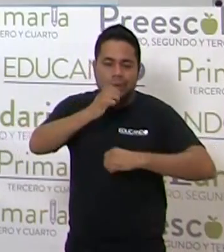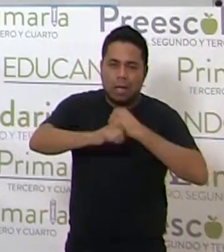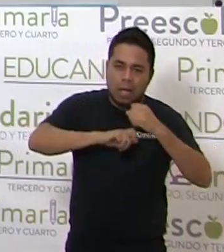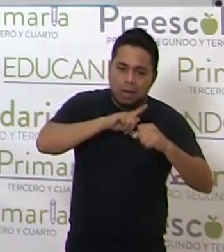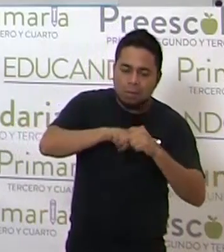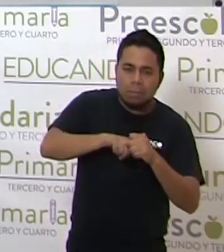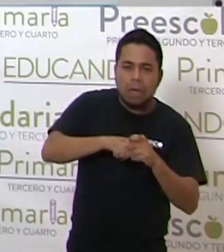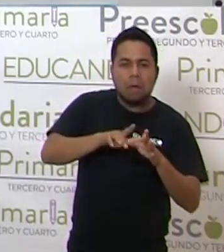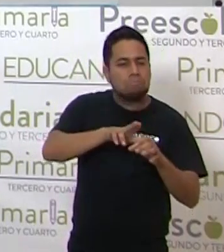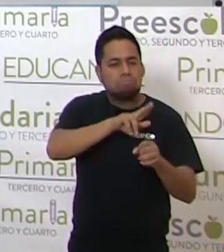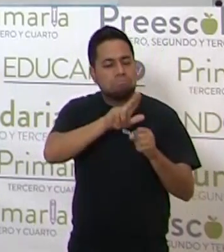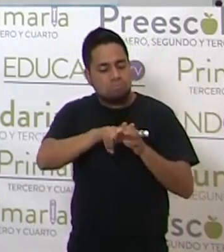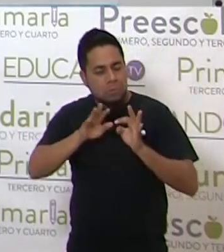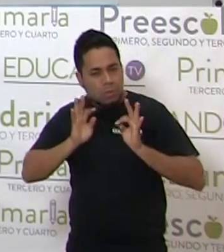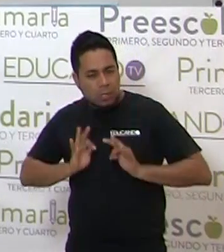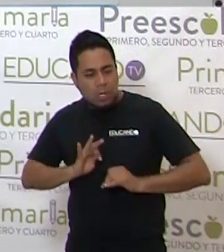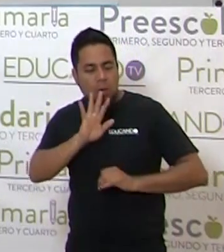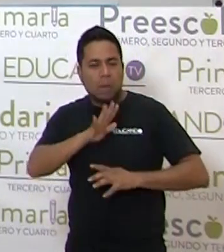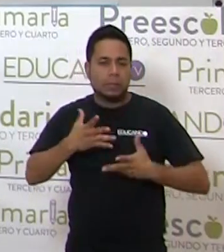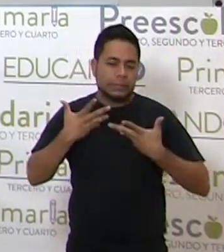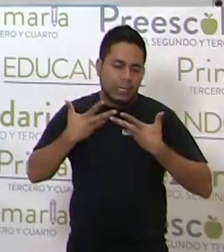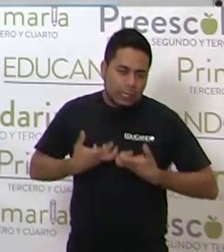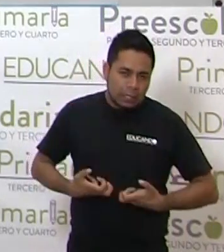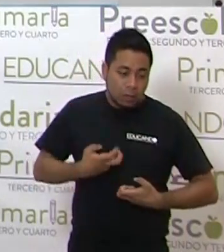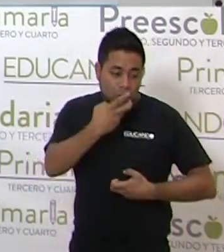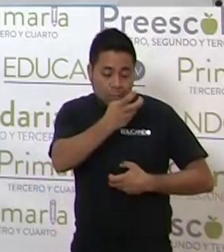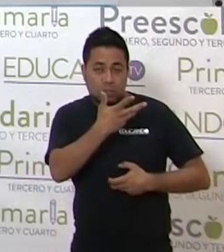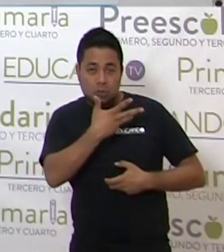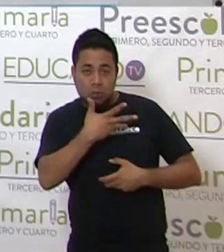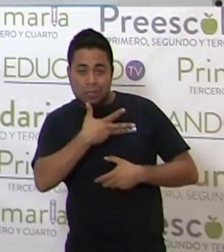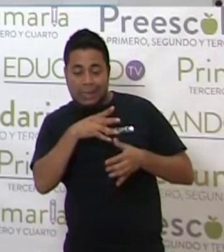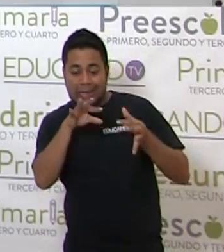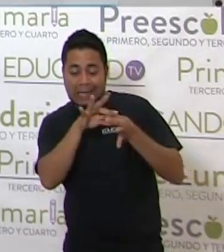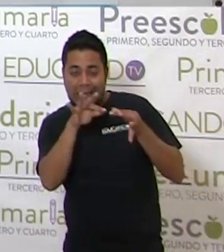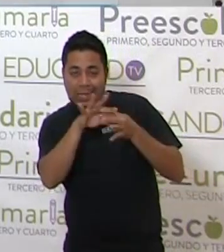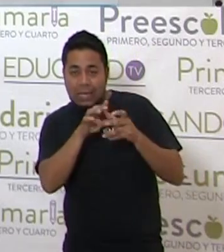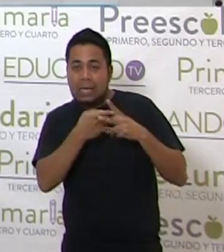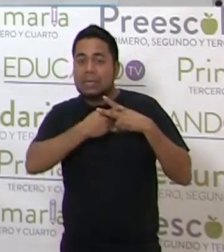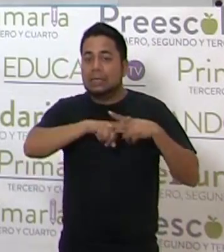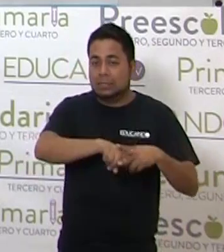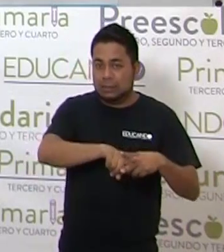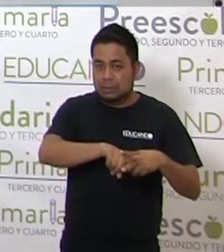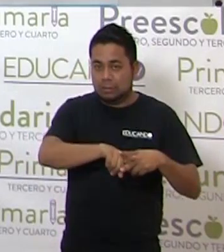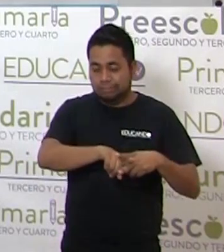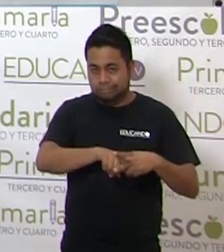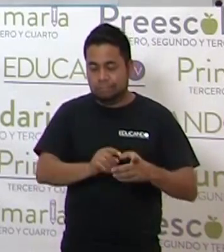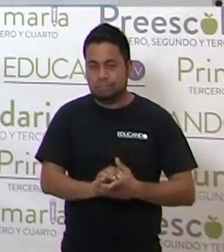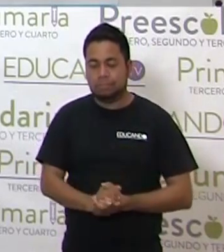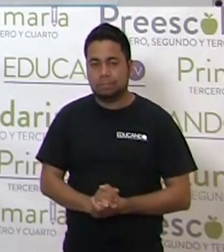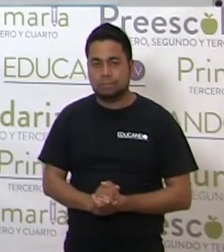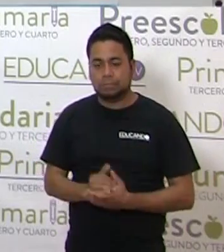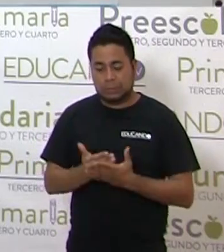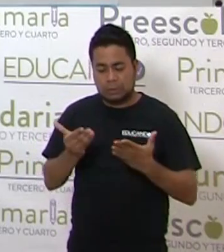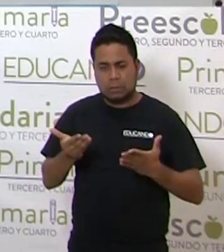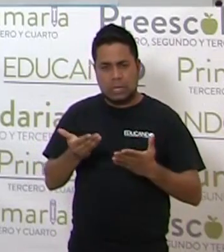por naturaleza y que es algo asustadiza. Esa es como la introducción. Ahora, lo